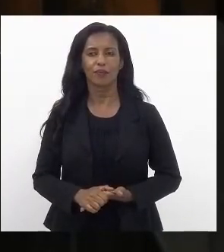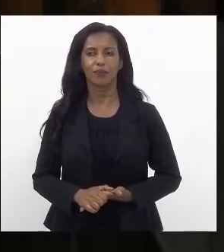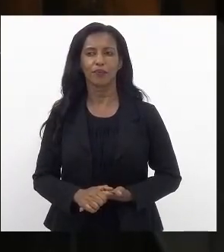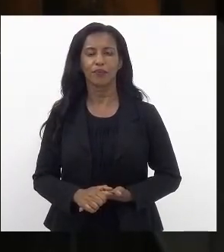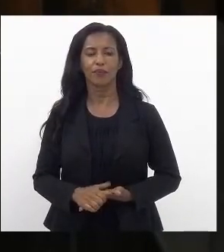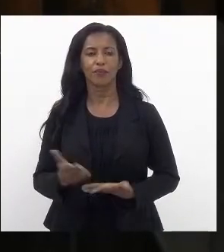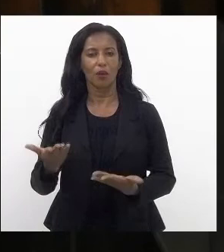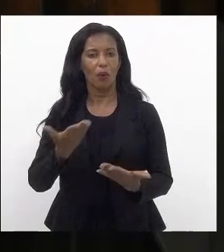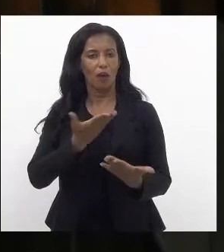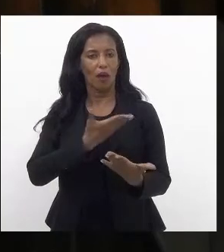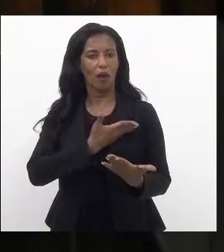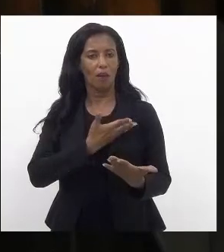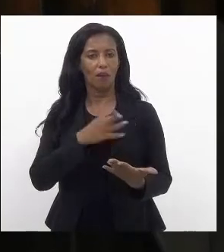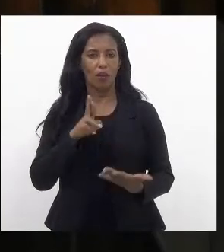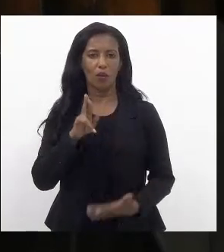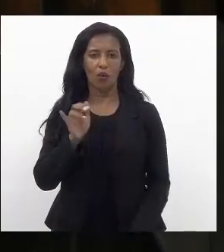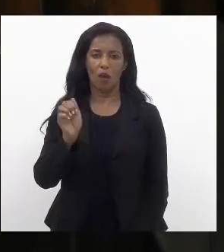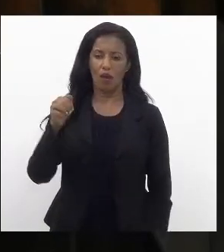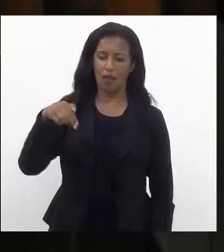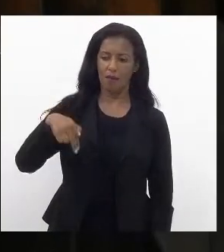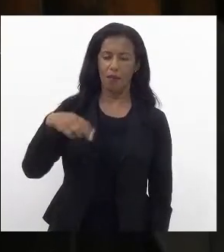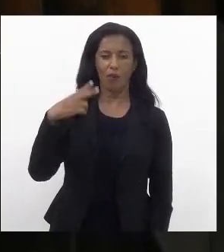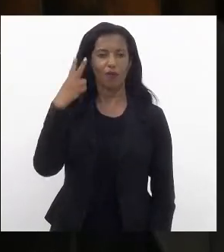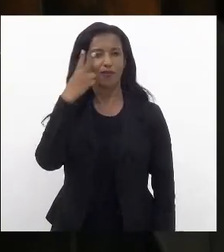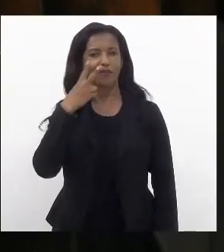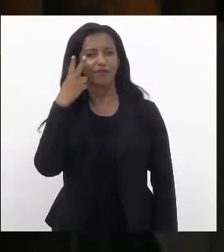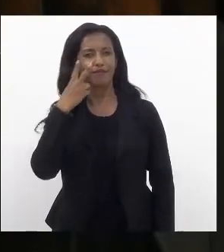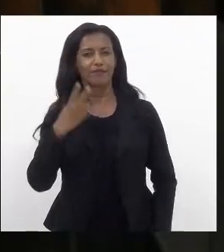y querido amigo Ramón, el vereador Ramón.